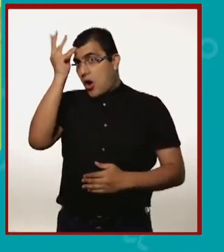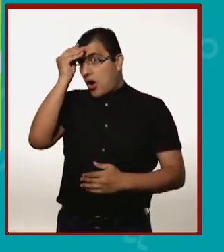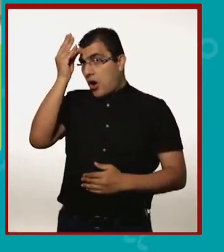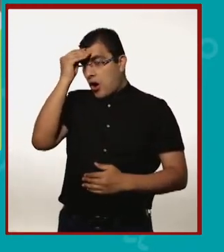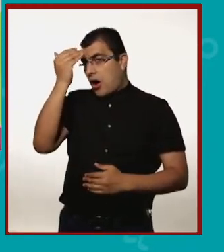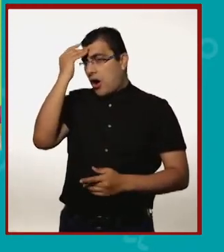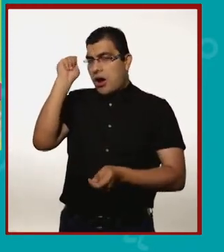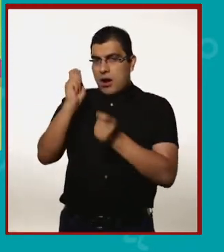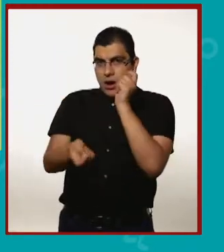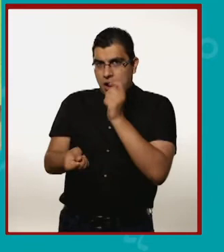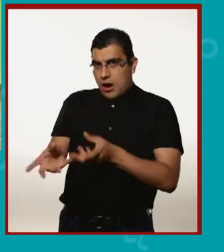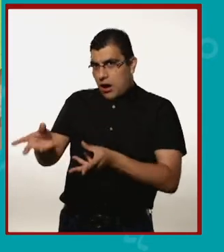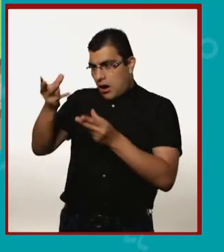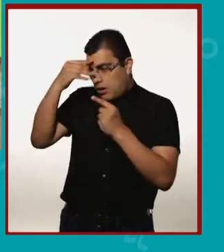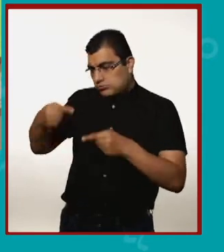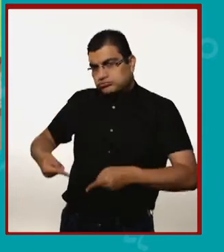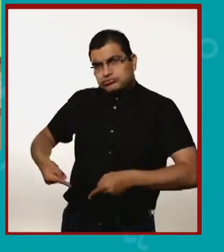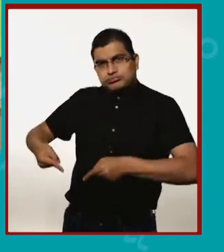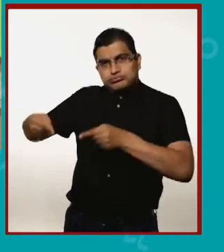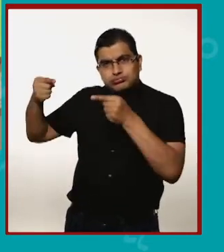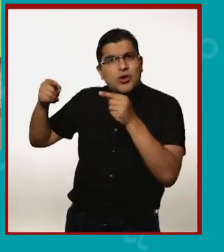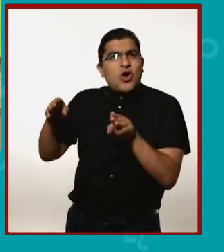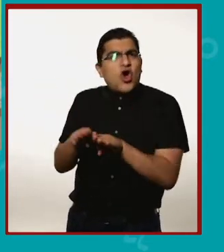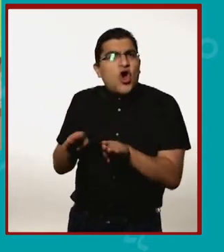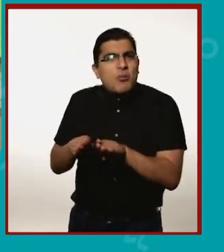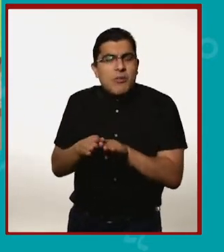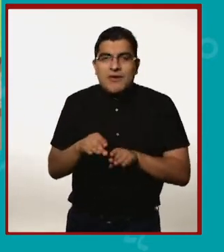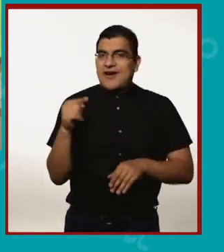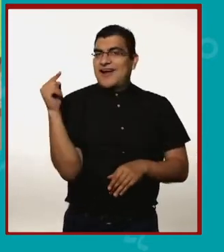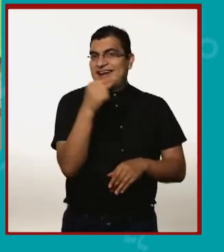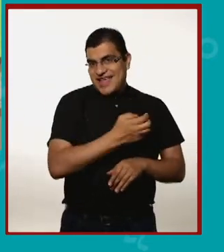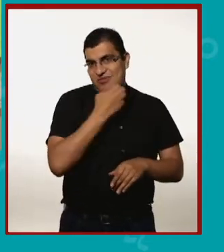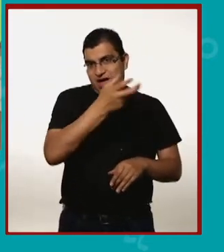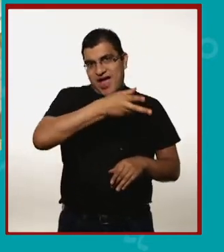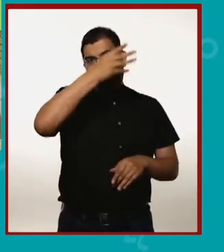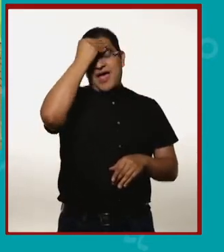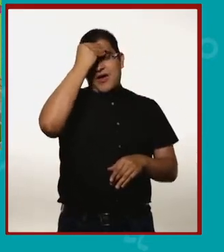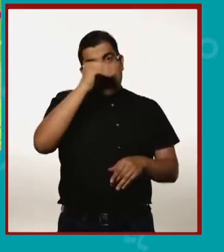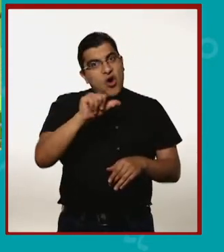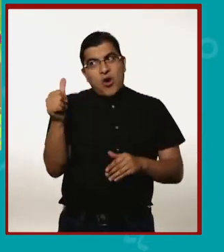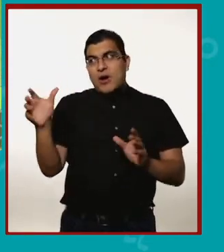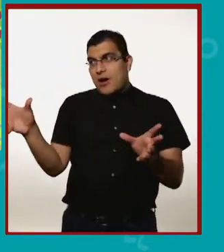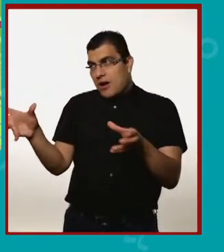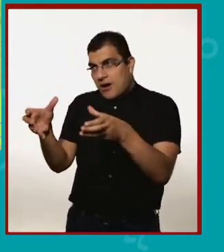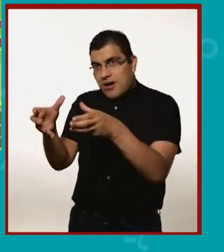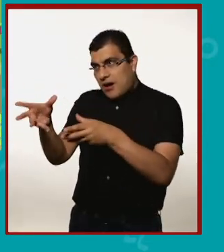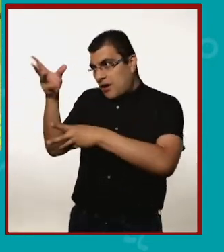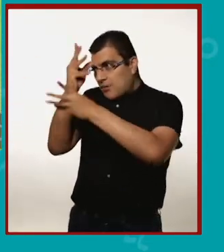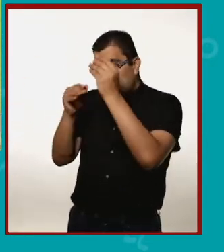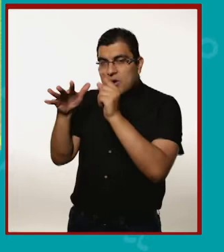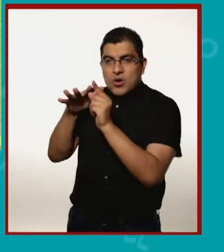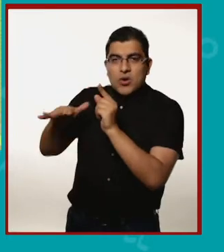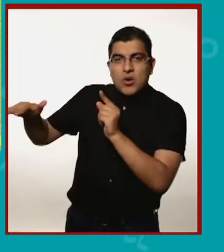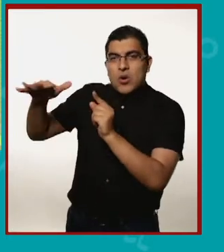Algunos de los conocimientos que adquirimos a lo largo de la vida se obtienen en la escuela y otros en la comunidad y región en que